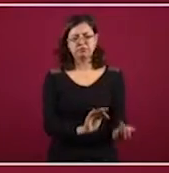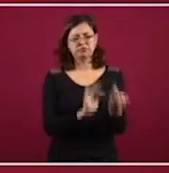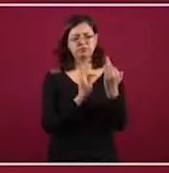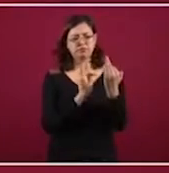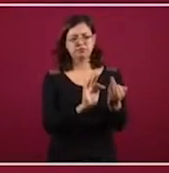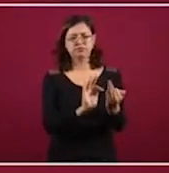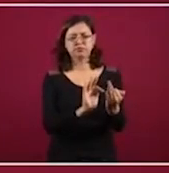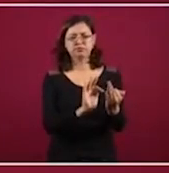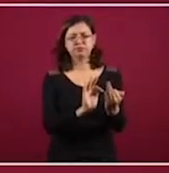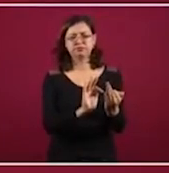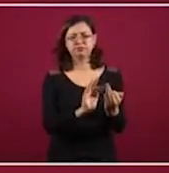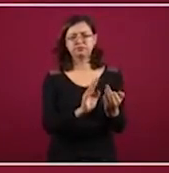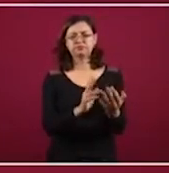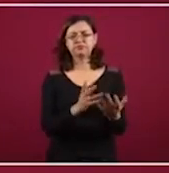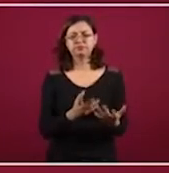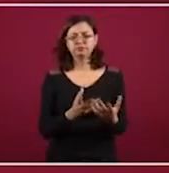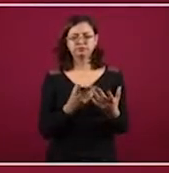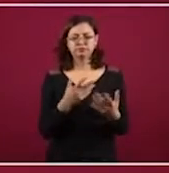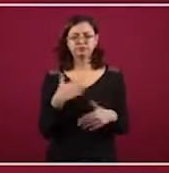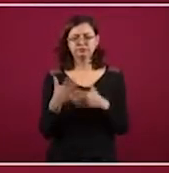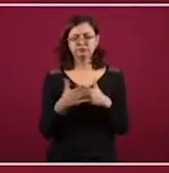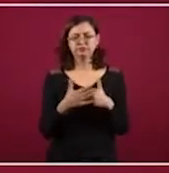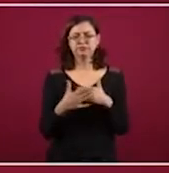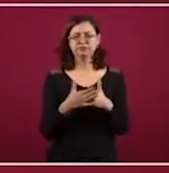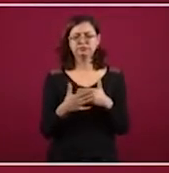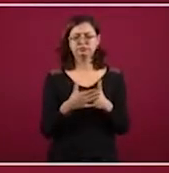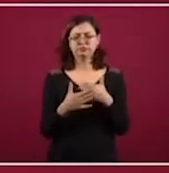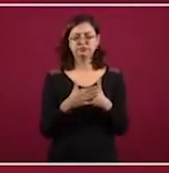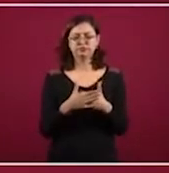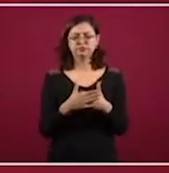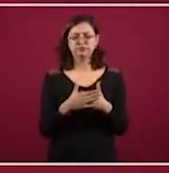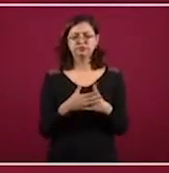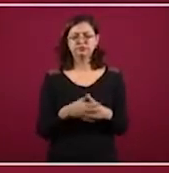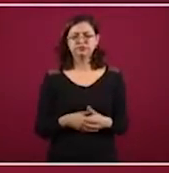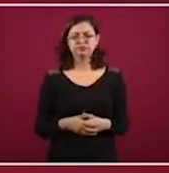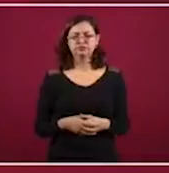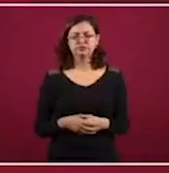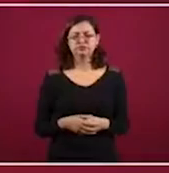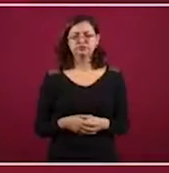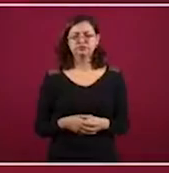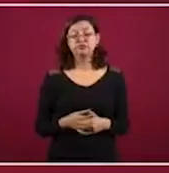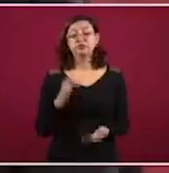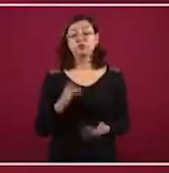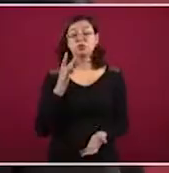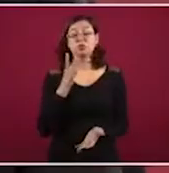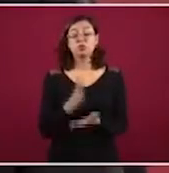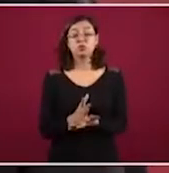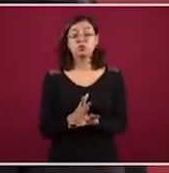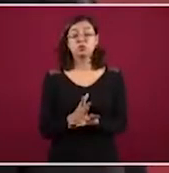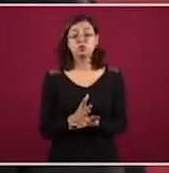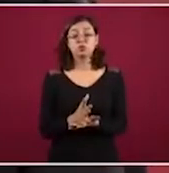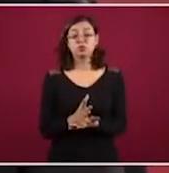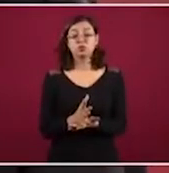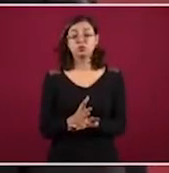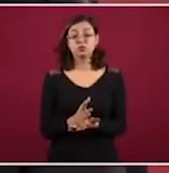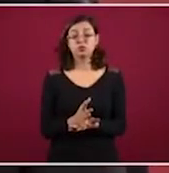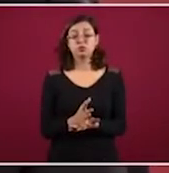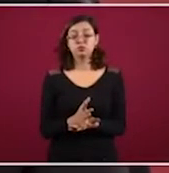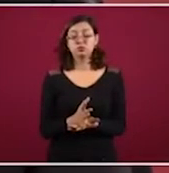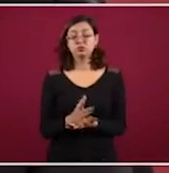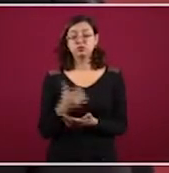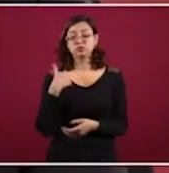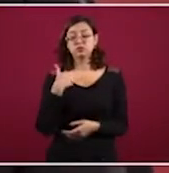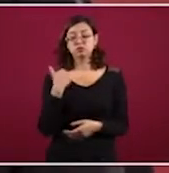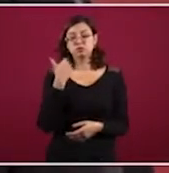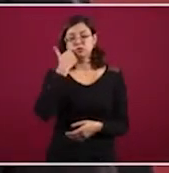y nos vamos a reunir con ellos. Lo único que les voy